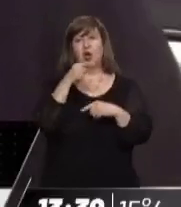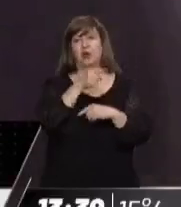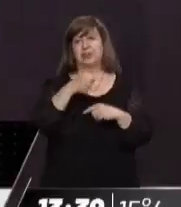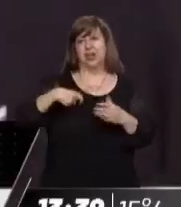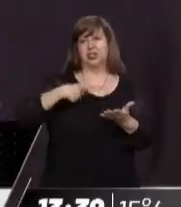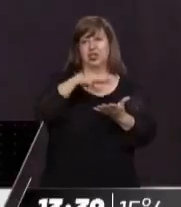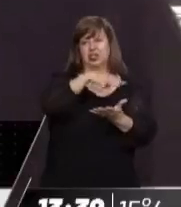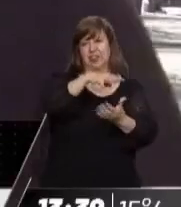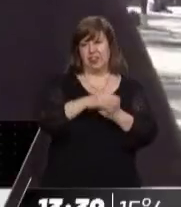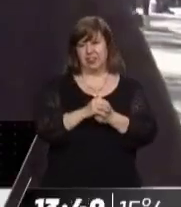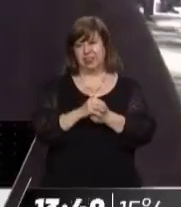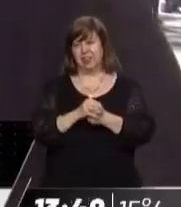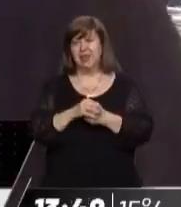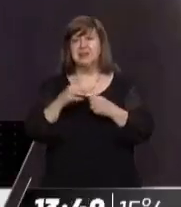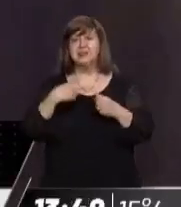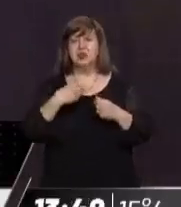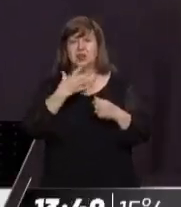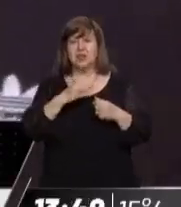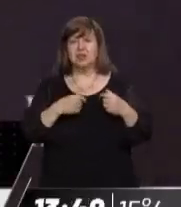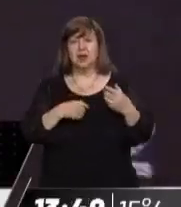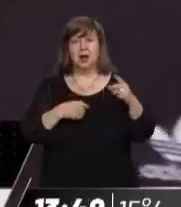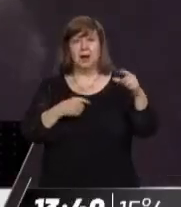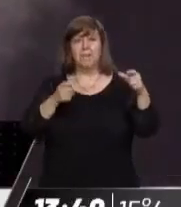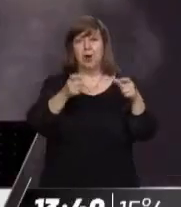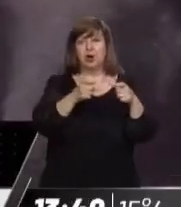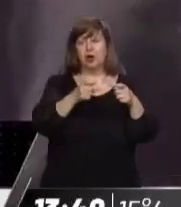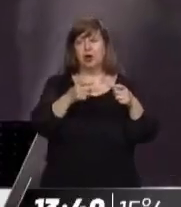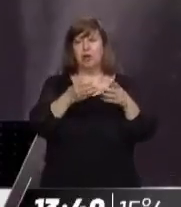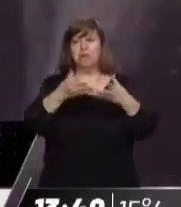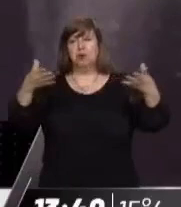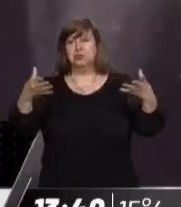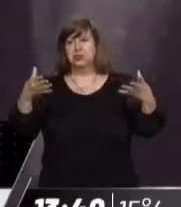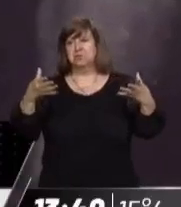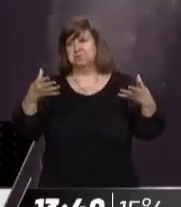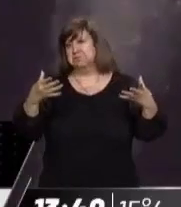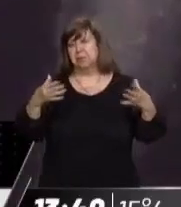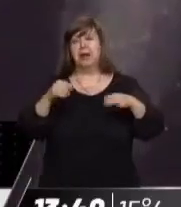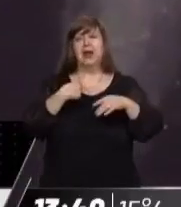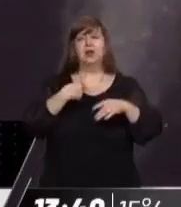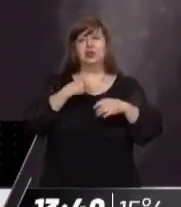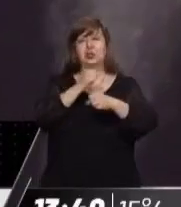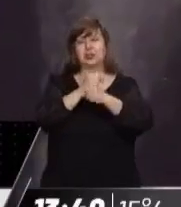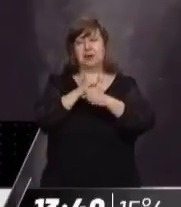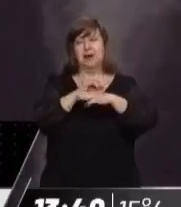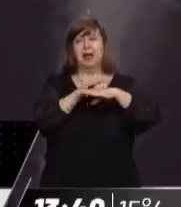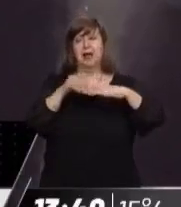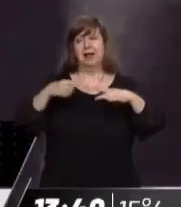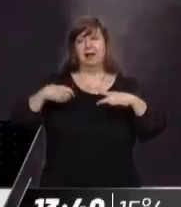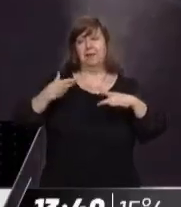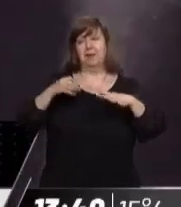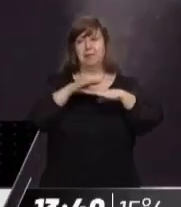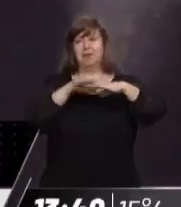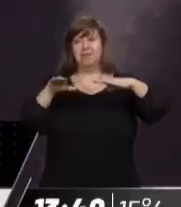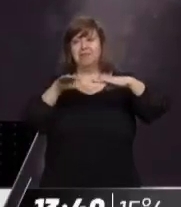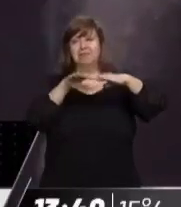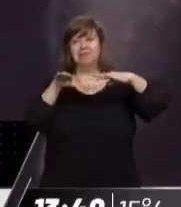no existe ni lo poco ni lo mucho. Para la clase media estamos muy complicados. O sea, con el tema de un poco más de